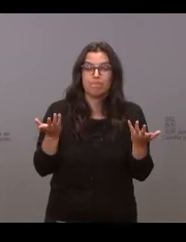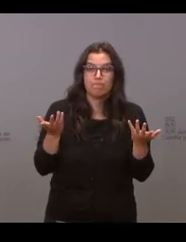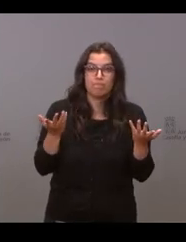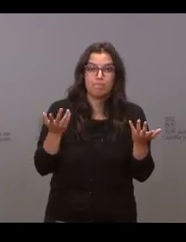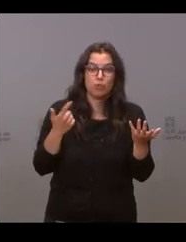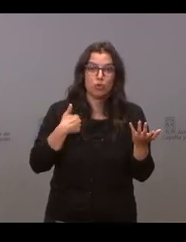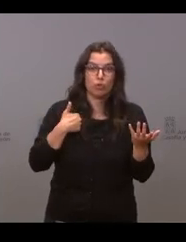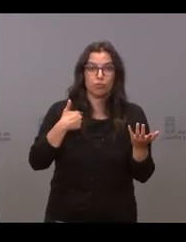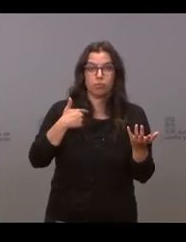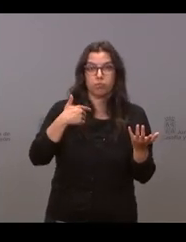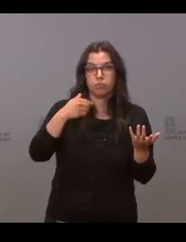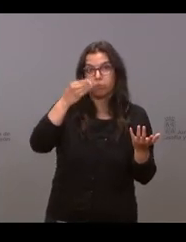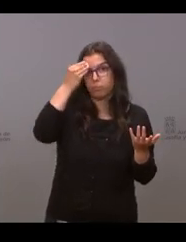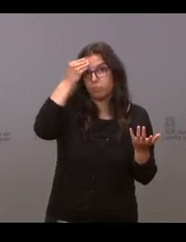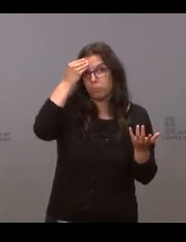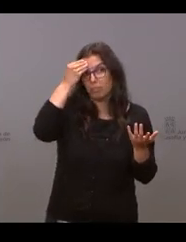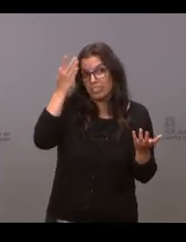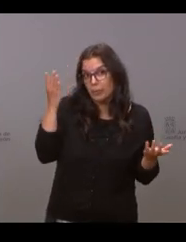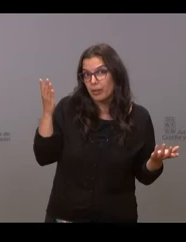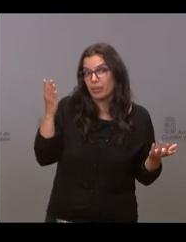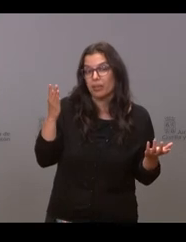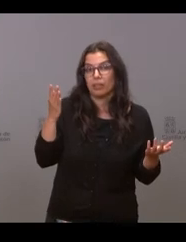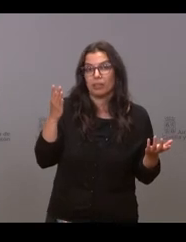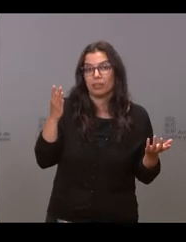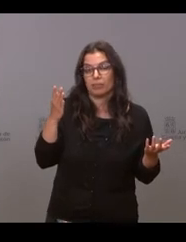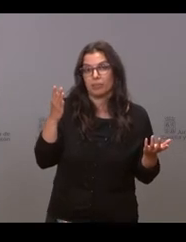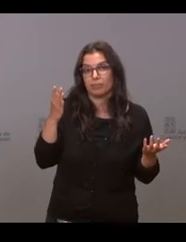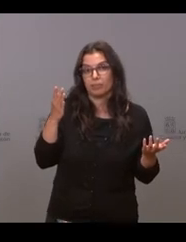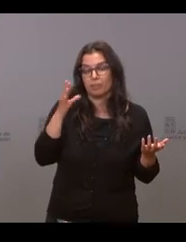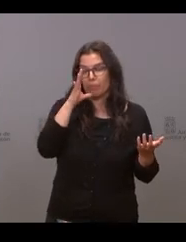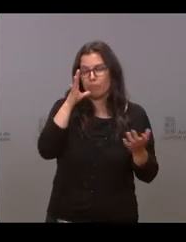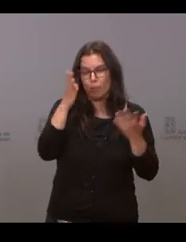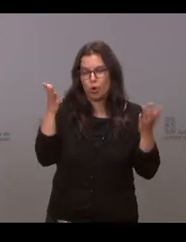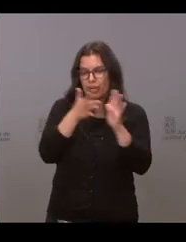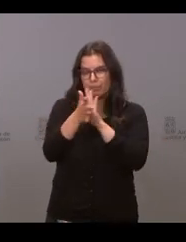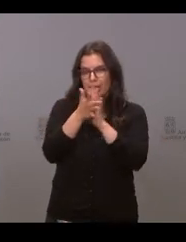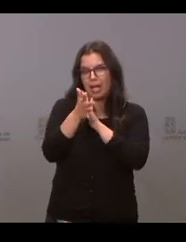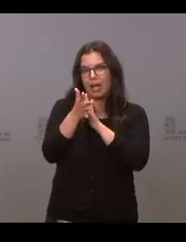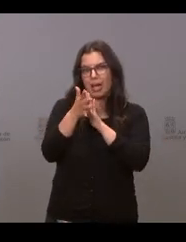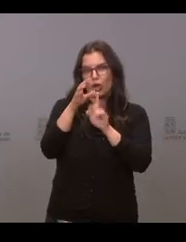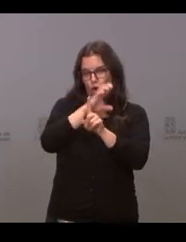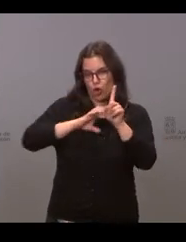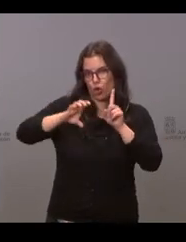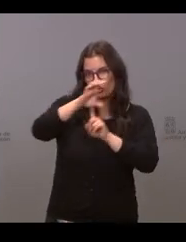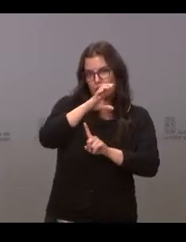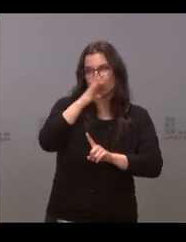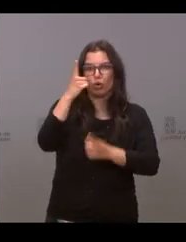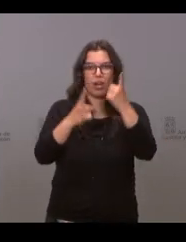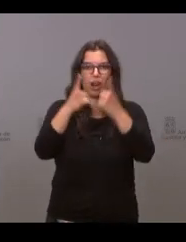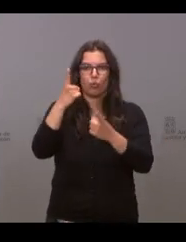pensaba por encuadrar el asunto para todos aquellos que no siendo de soria no